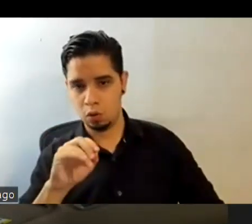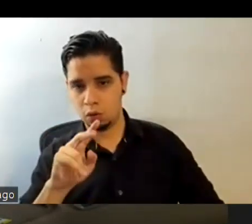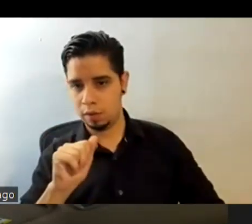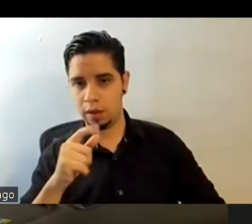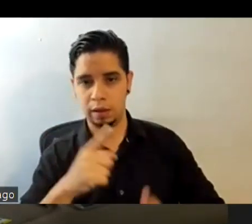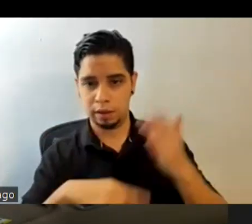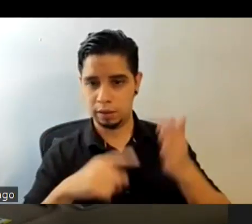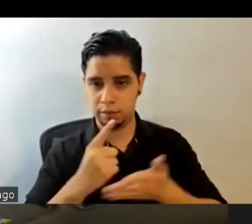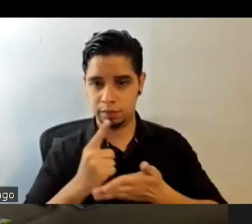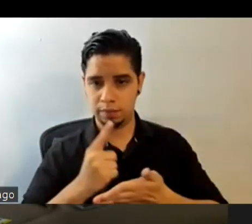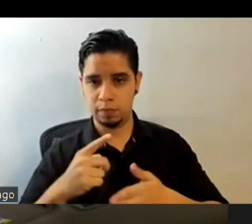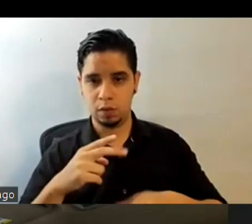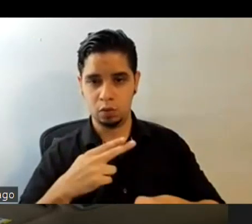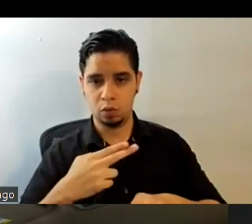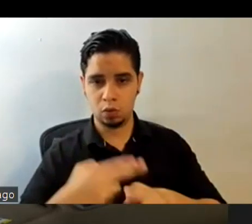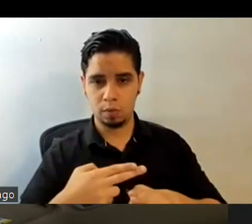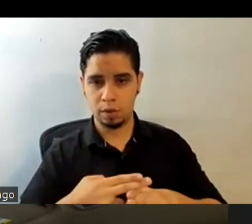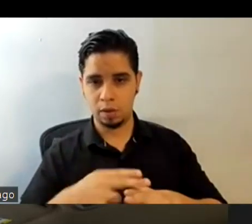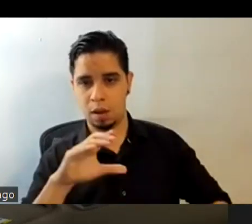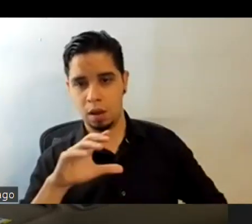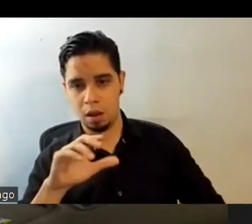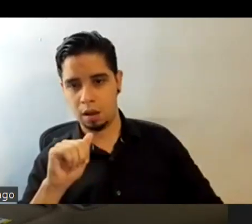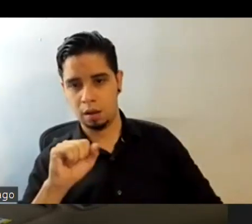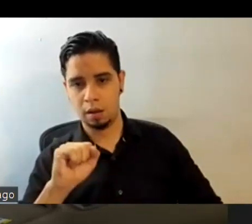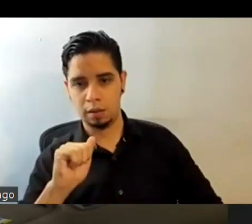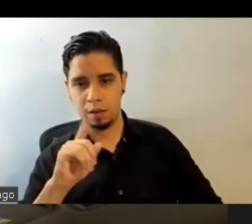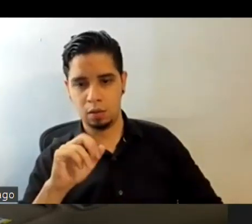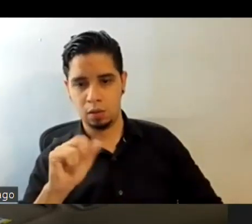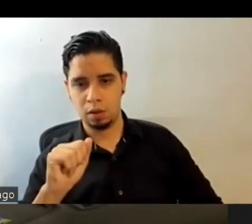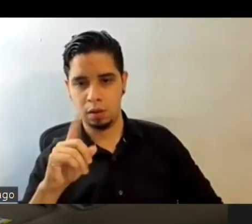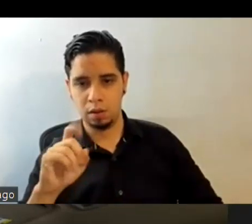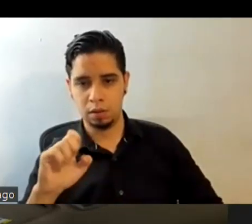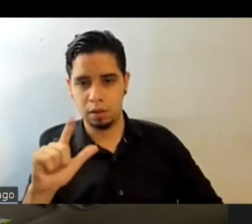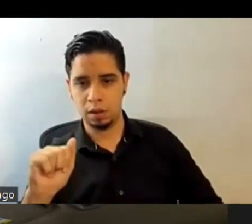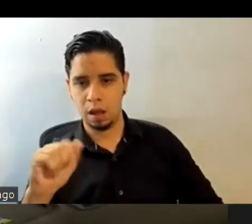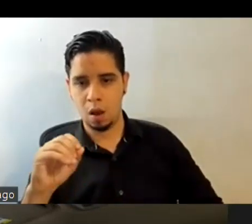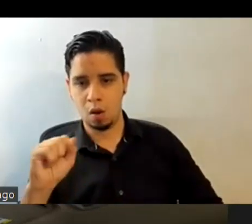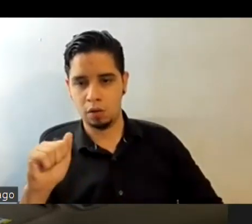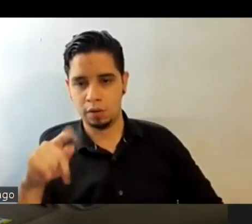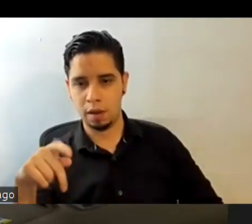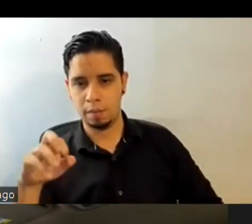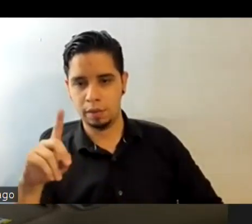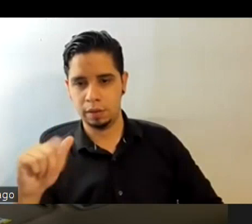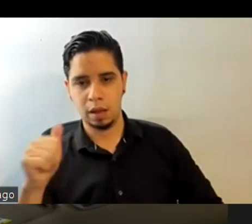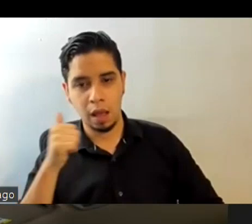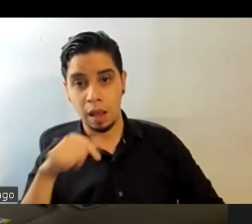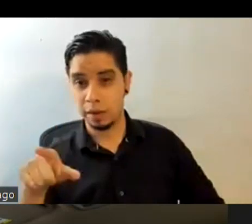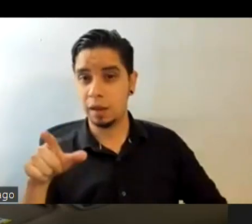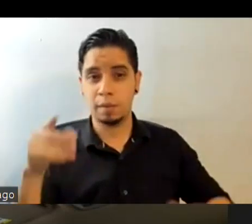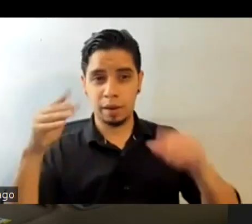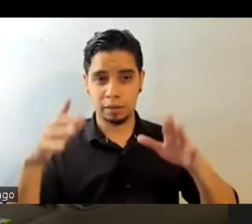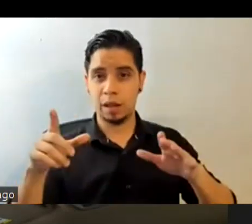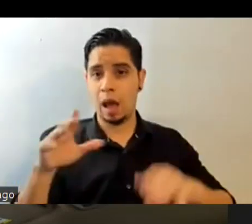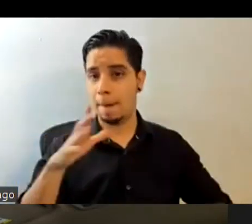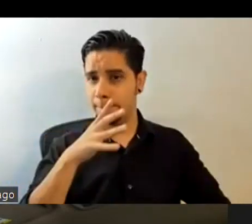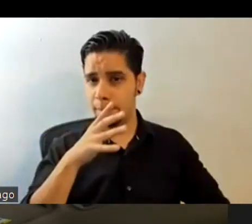que se titulaba Cazadores de la Osa Perdida, porque nosotros teníamos una profesora que se llamaba Mamá Osa y era una cosa terrible, era como una villana.